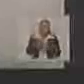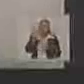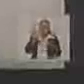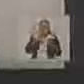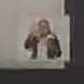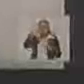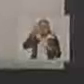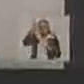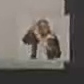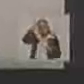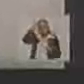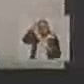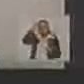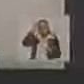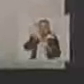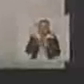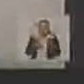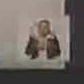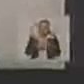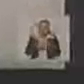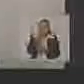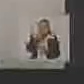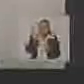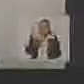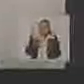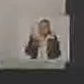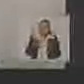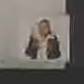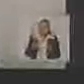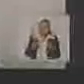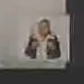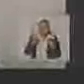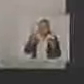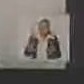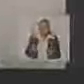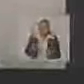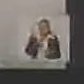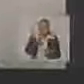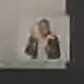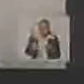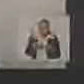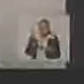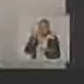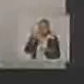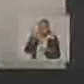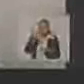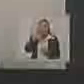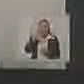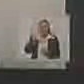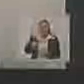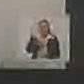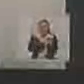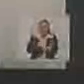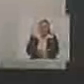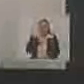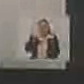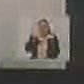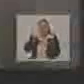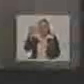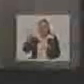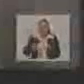puedan capacitar, tanto jóvenes, y vamos a darle el lugar que tienen nuestros pueblos originarios en Benito Juárez. Muchas